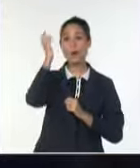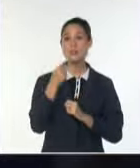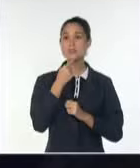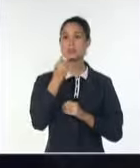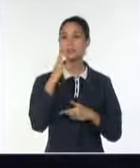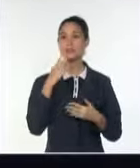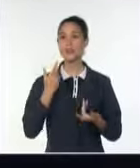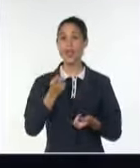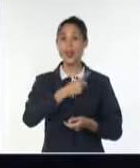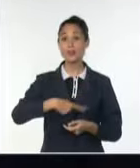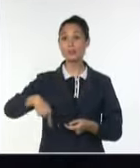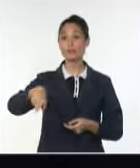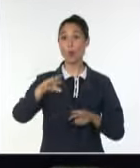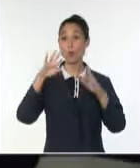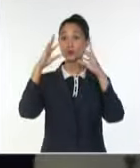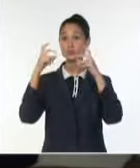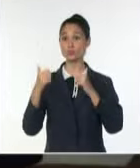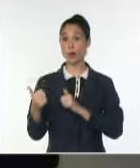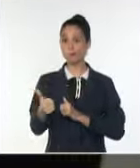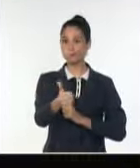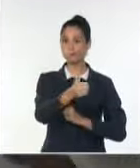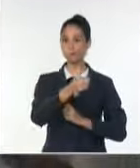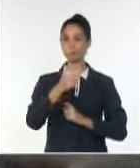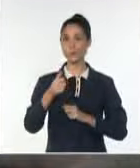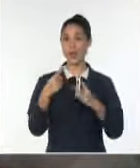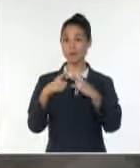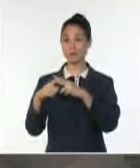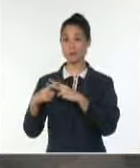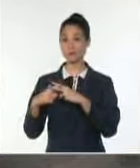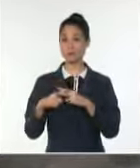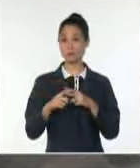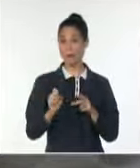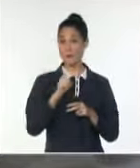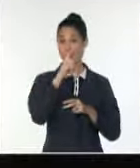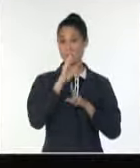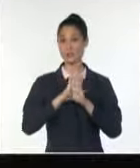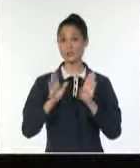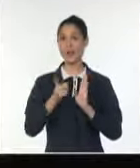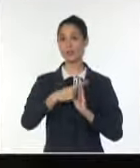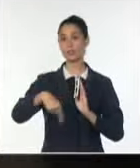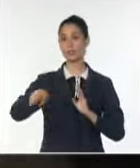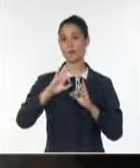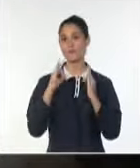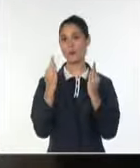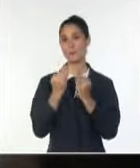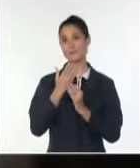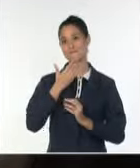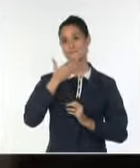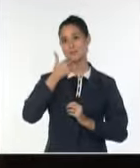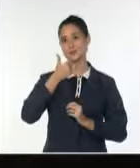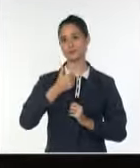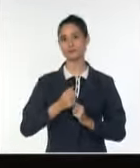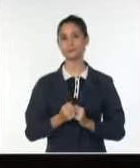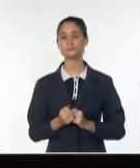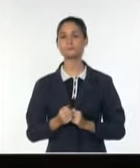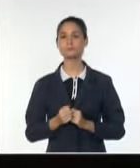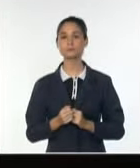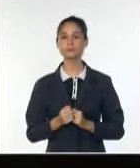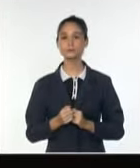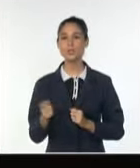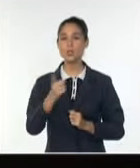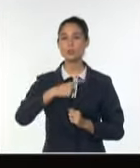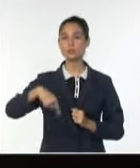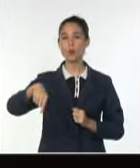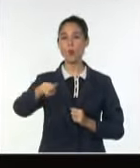impacto que tendrá una vez conclu dentro de la población pediátrica y sus familias la inversión total de toda la unidad